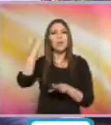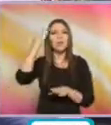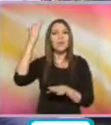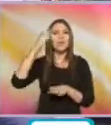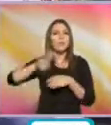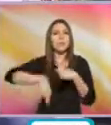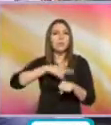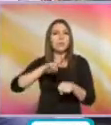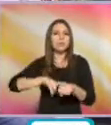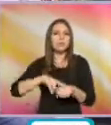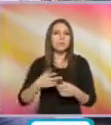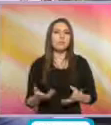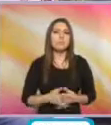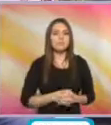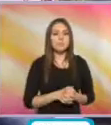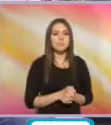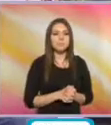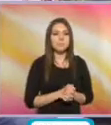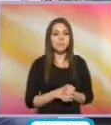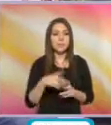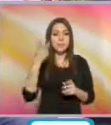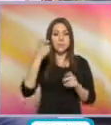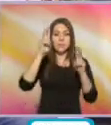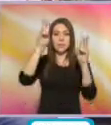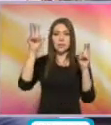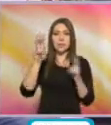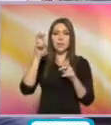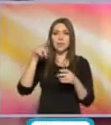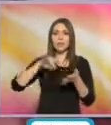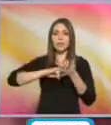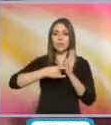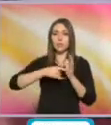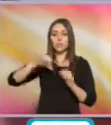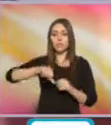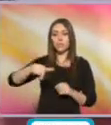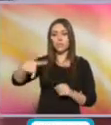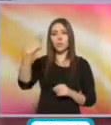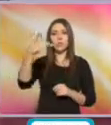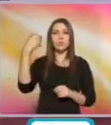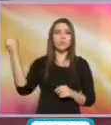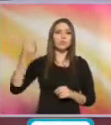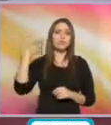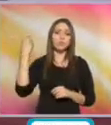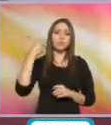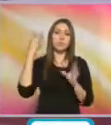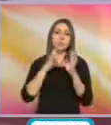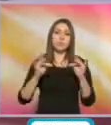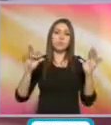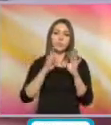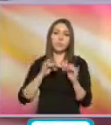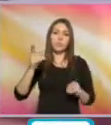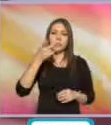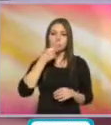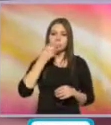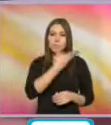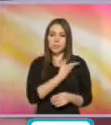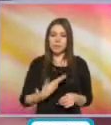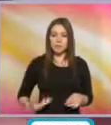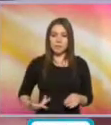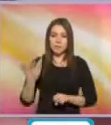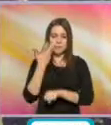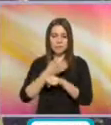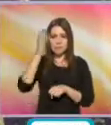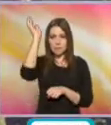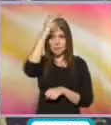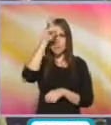París. Pues bueno, ese es un tema que justamente a las 12 tiene una conferencia de prensa Donald Trump. Se especula que anunciaría la salida